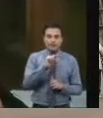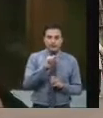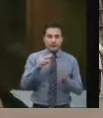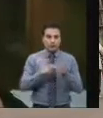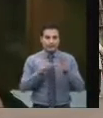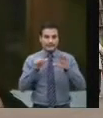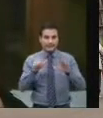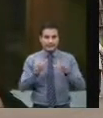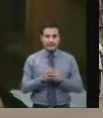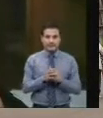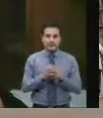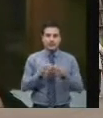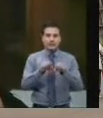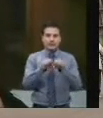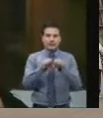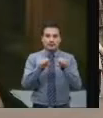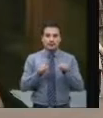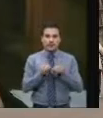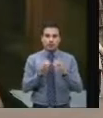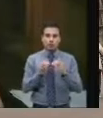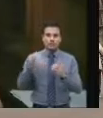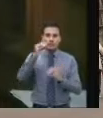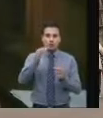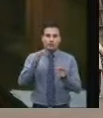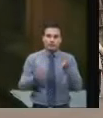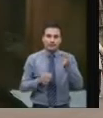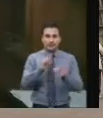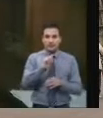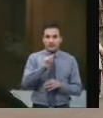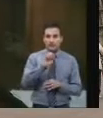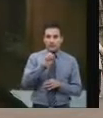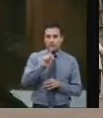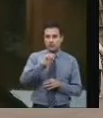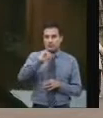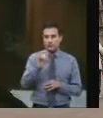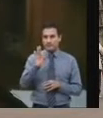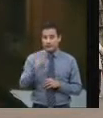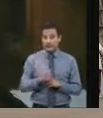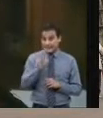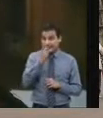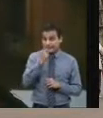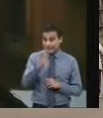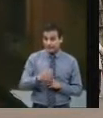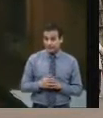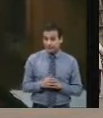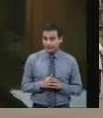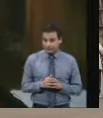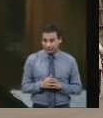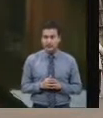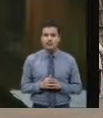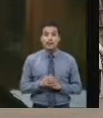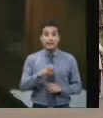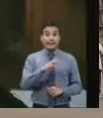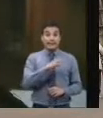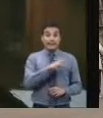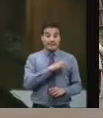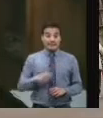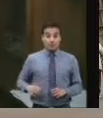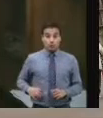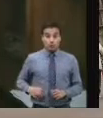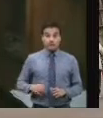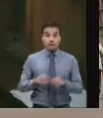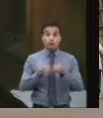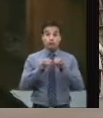70-2016 de la Sala Superior del Tribunal Electoral del Poder Judicial de la Federación, la prohibición dirigida a quien ostenta una candidatura de difundir